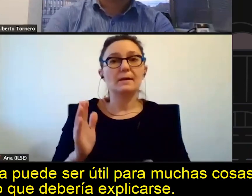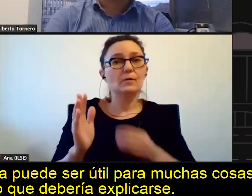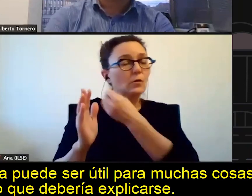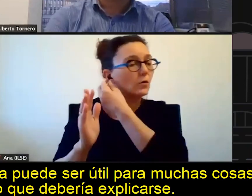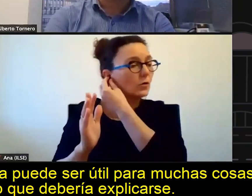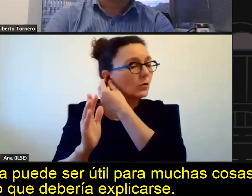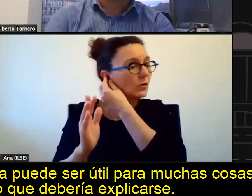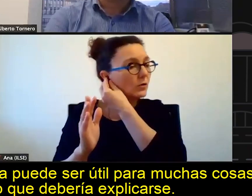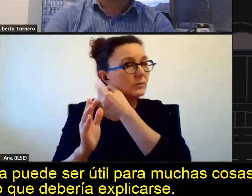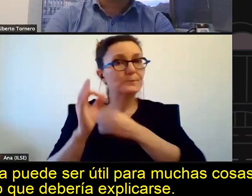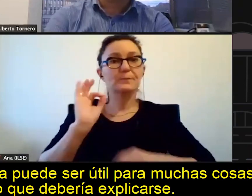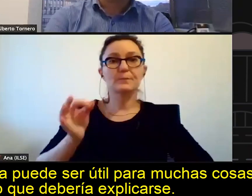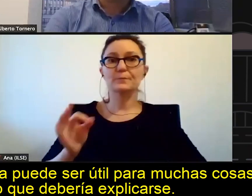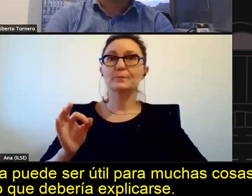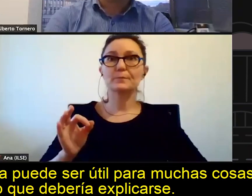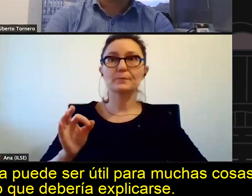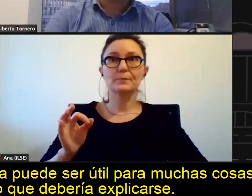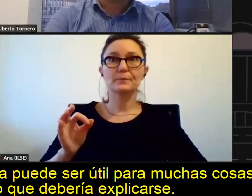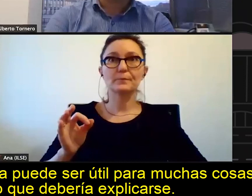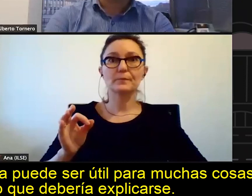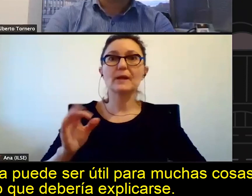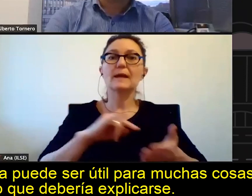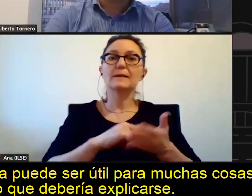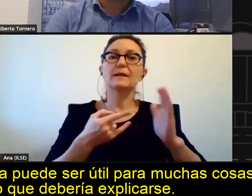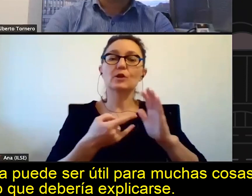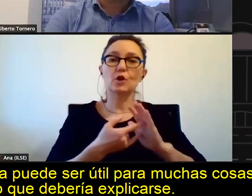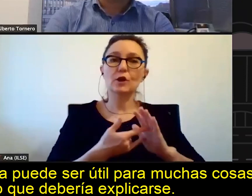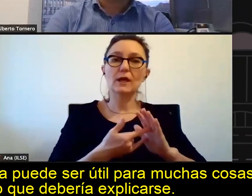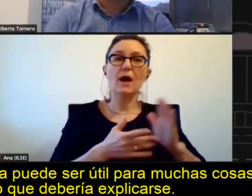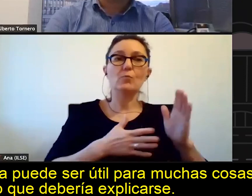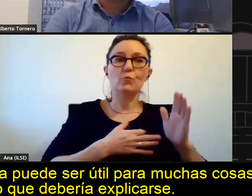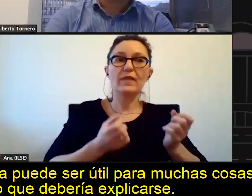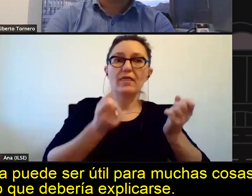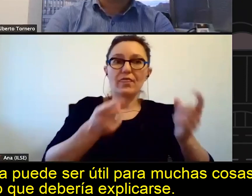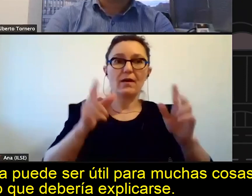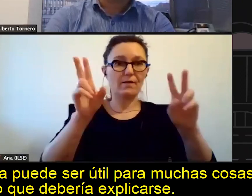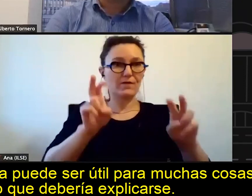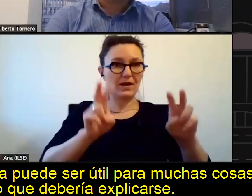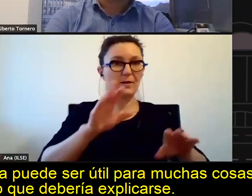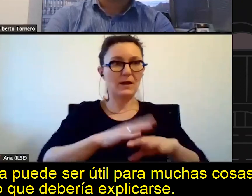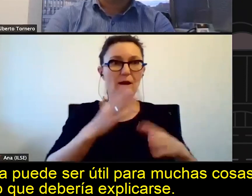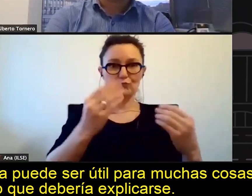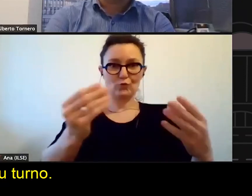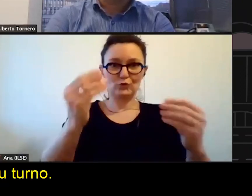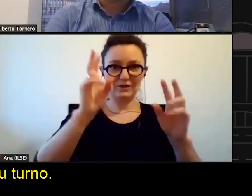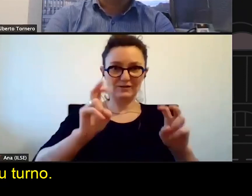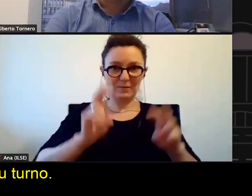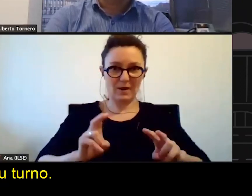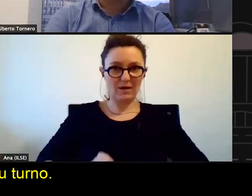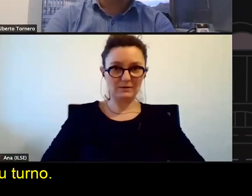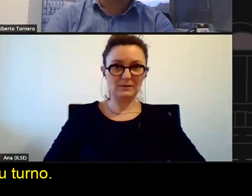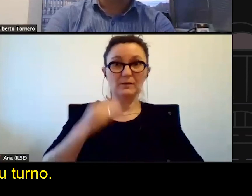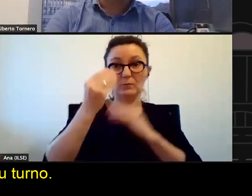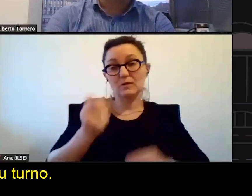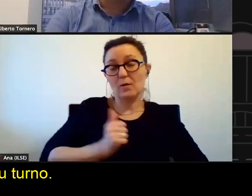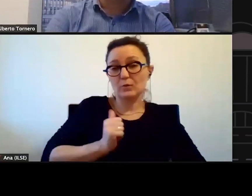que esa tecnología puede ser útil para muchas cosas y eso es algo que yo creo que deberían explotarse. Javier,